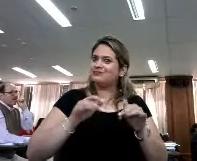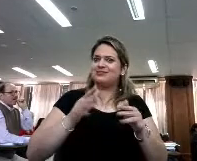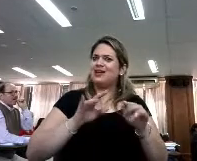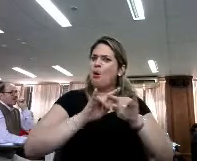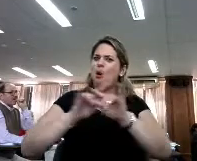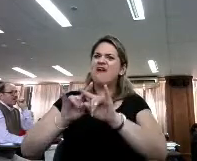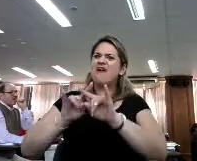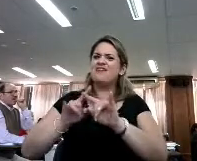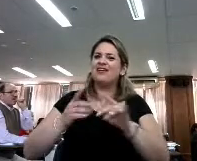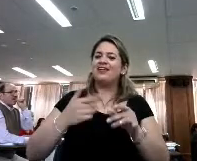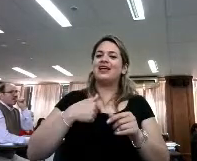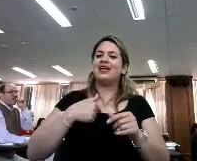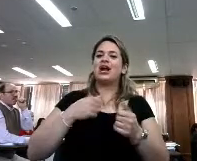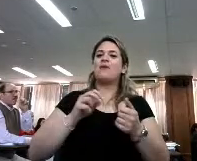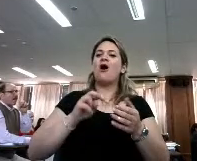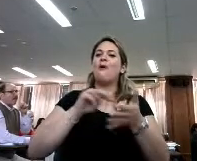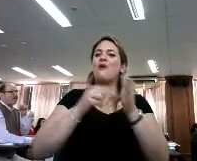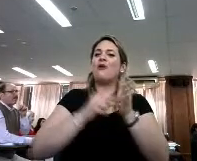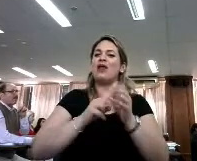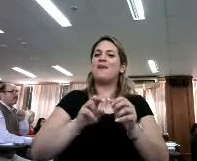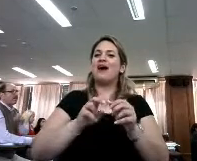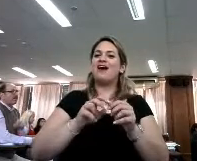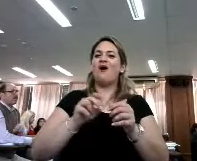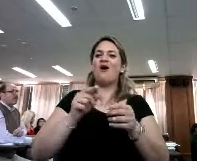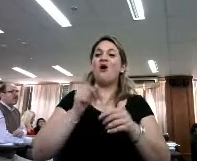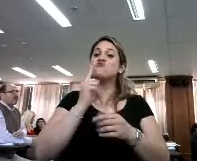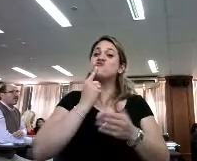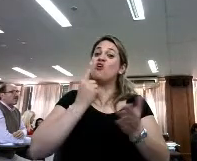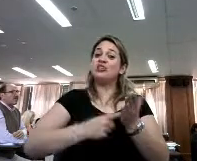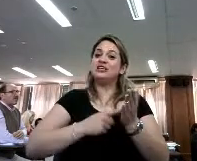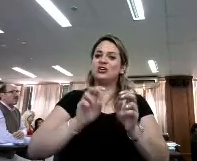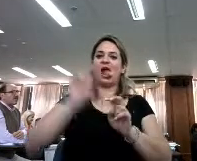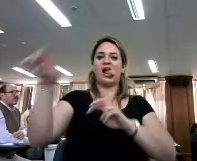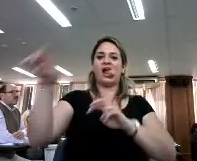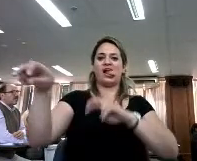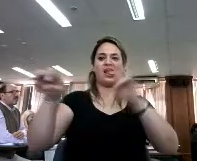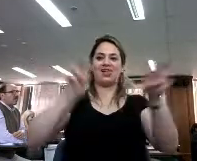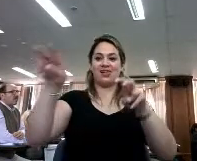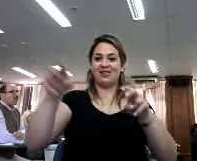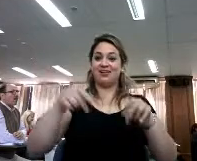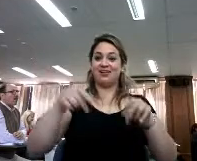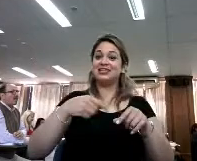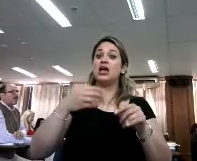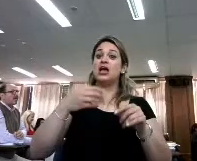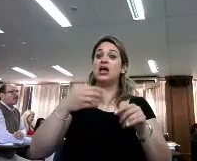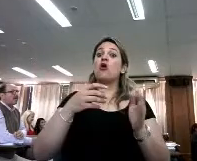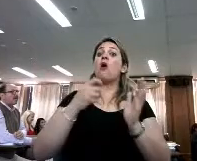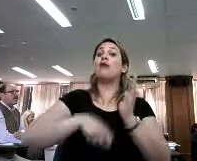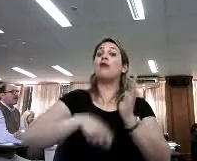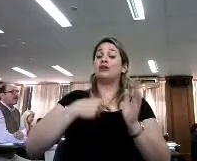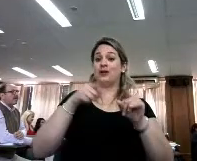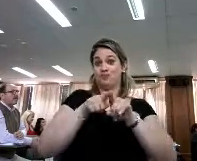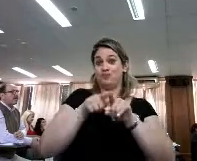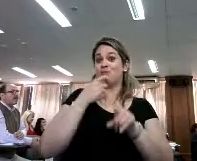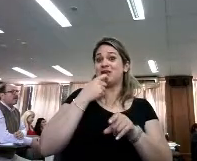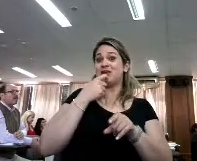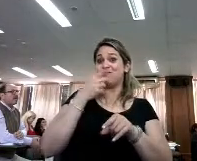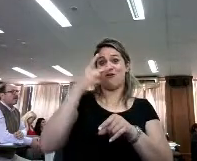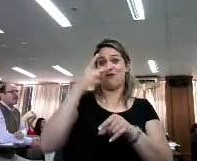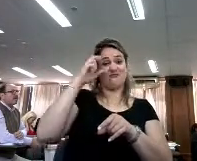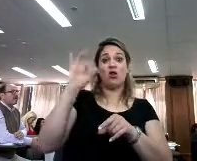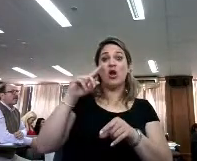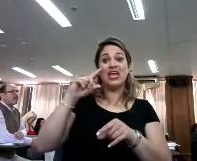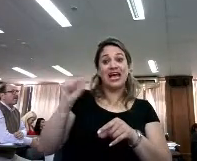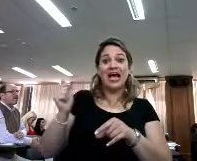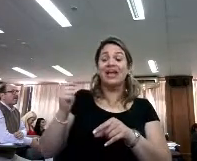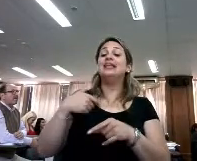básicamente saltándose las condiciones que autores como Verónica pusieron para la utilización de sus